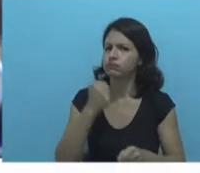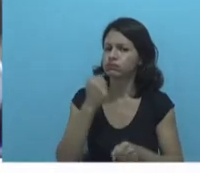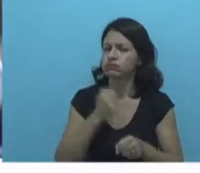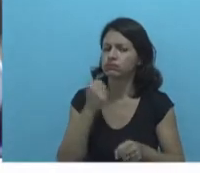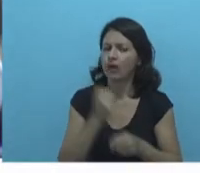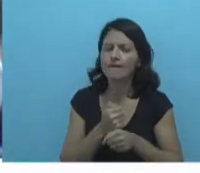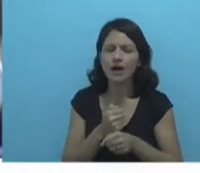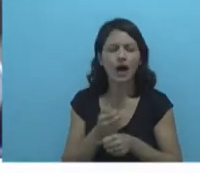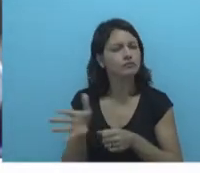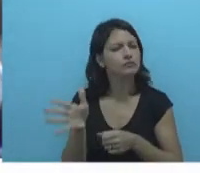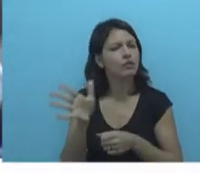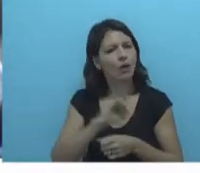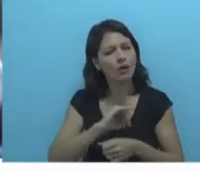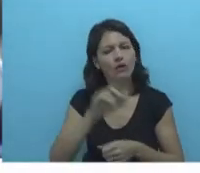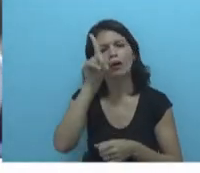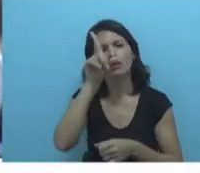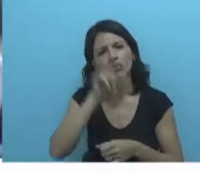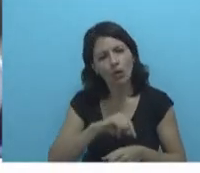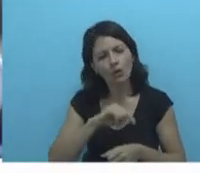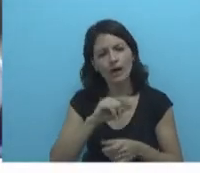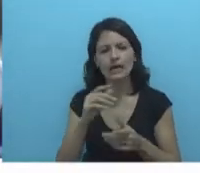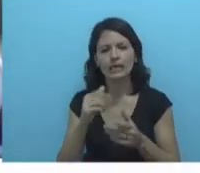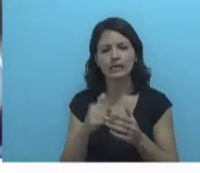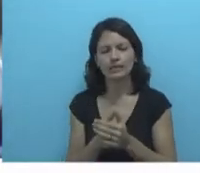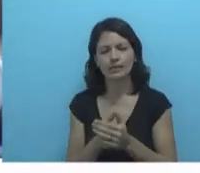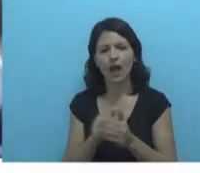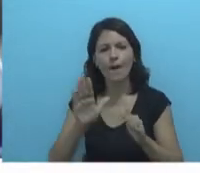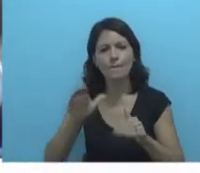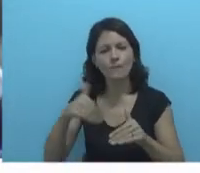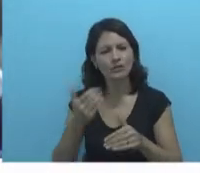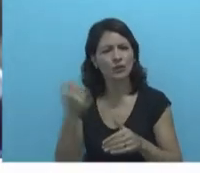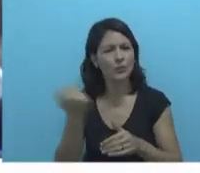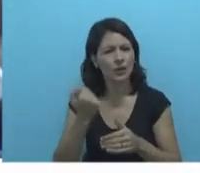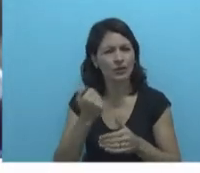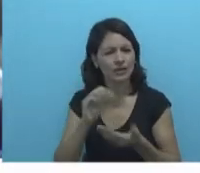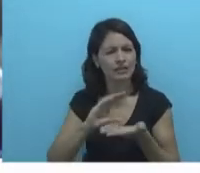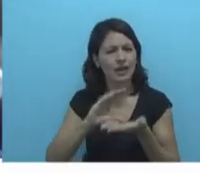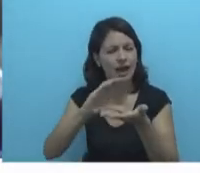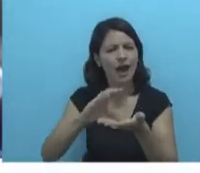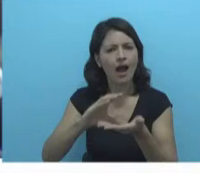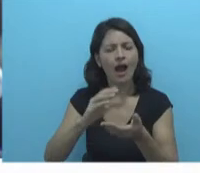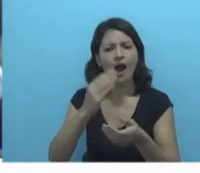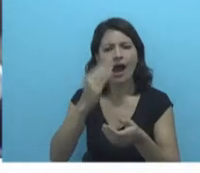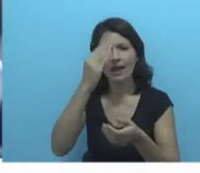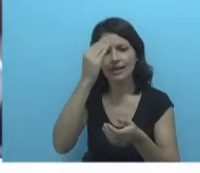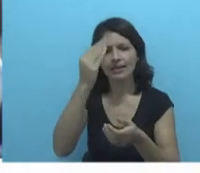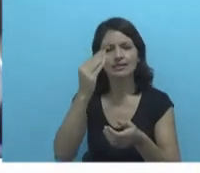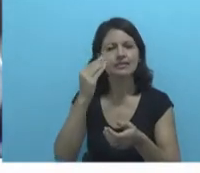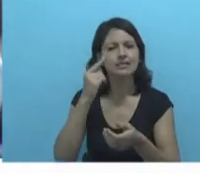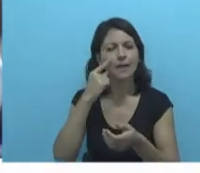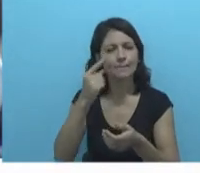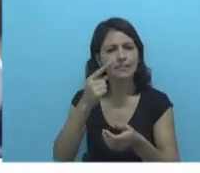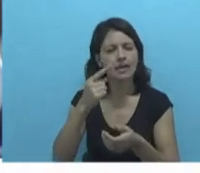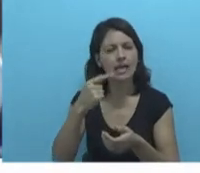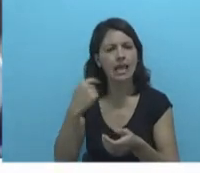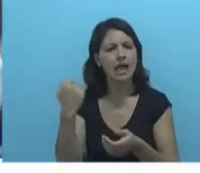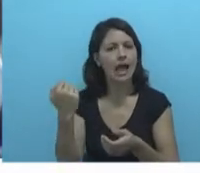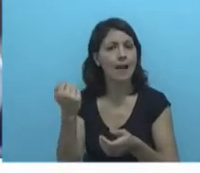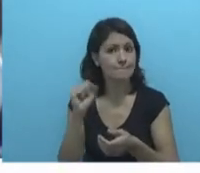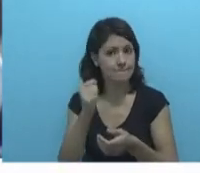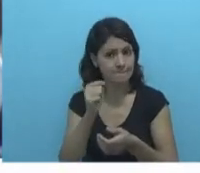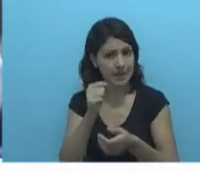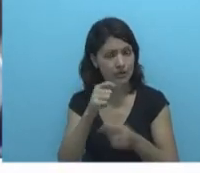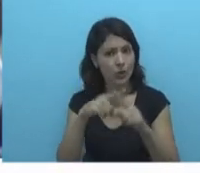sentido creemos que es necesario garantizar el bono de 15.000 pesos mensuales hasta finalizar la pandemia a quienes están padeciendo